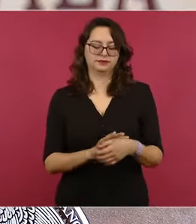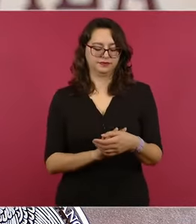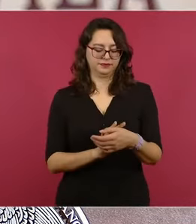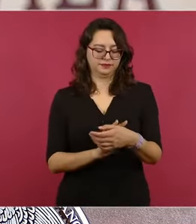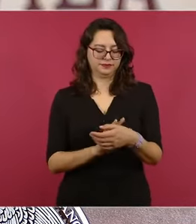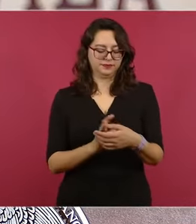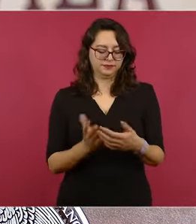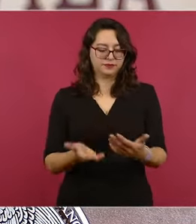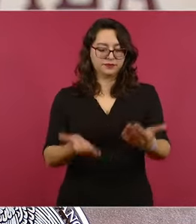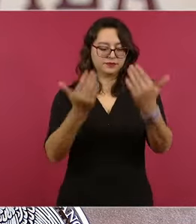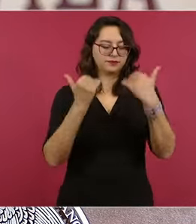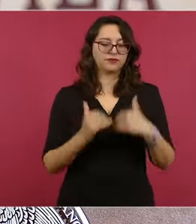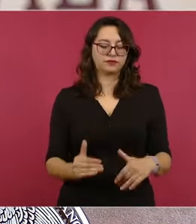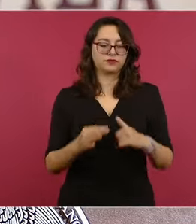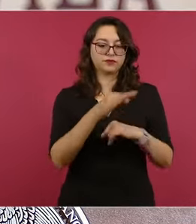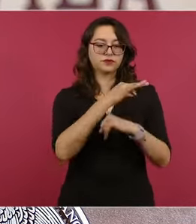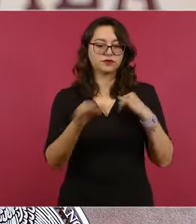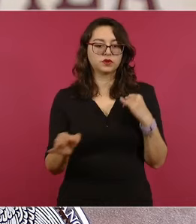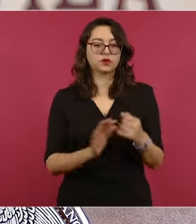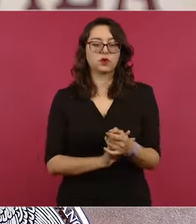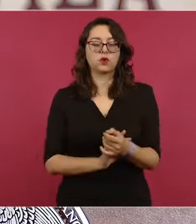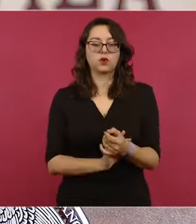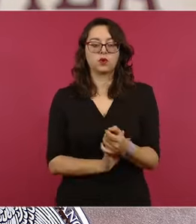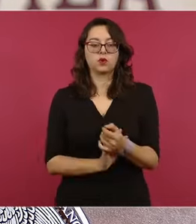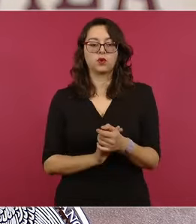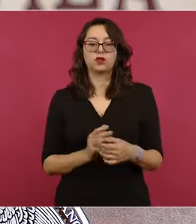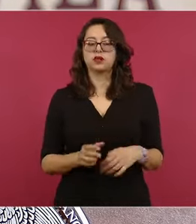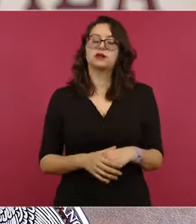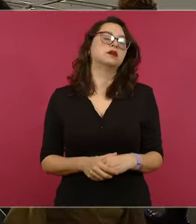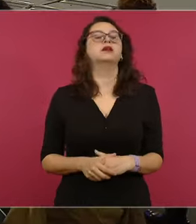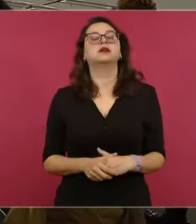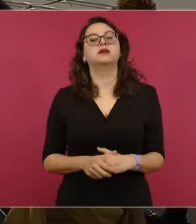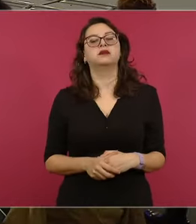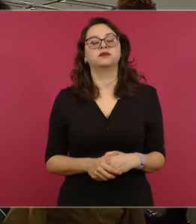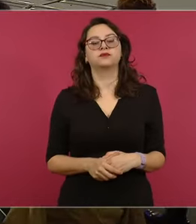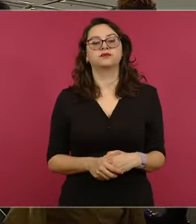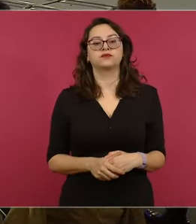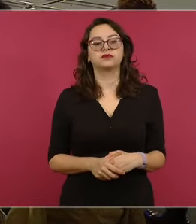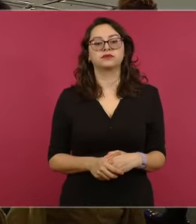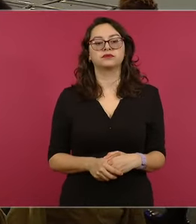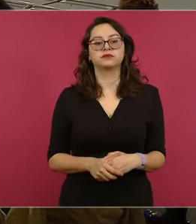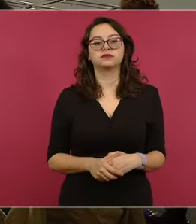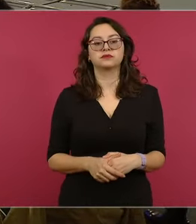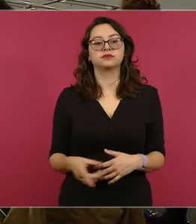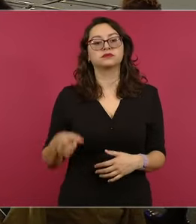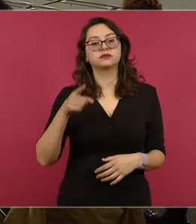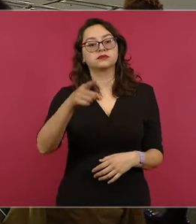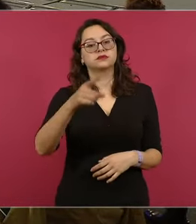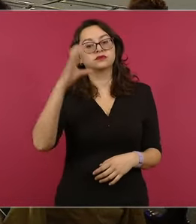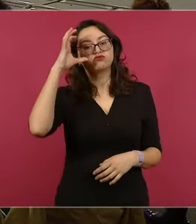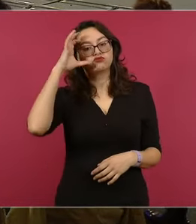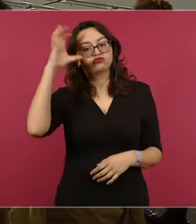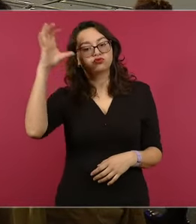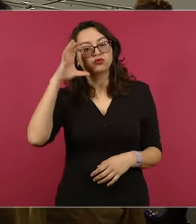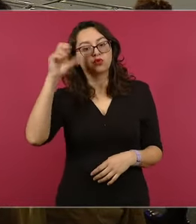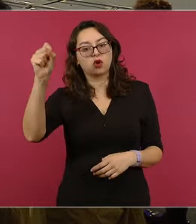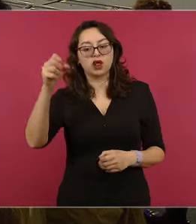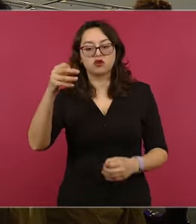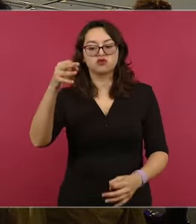Vamos con la siguiente y última. Medios de comunicación arropan al fiscal de Morelos omitiendo